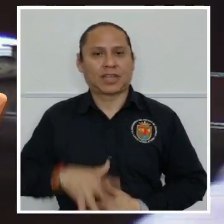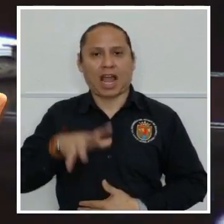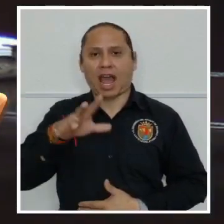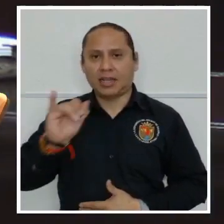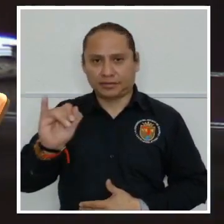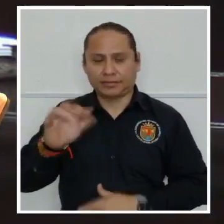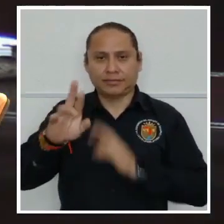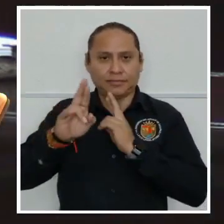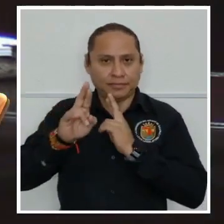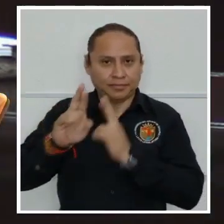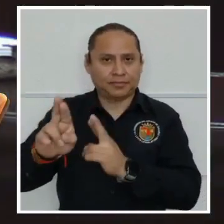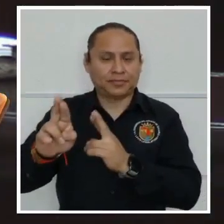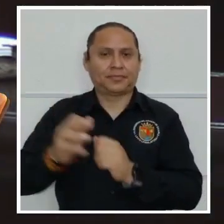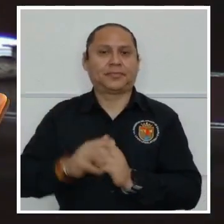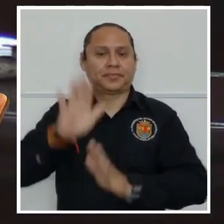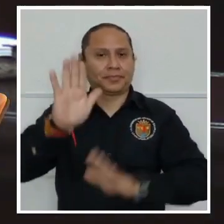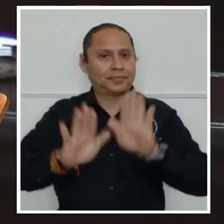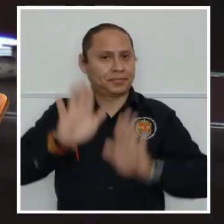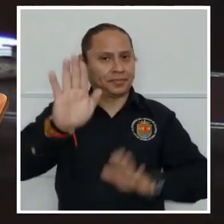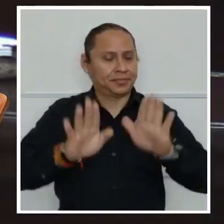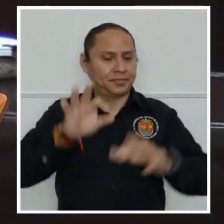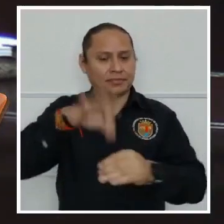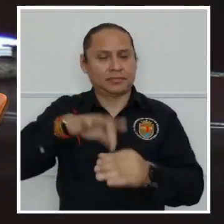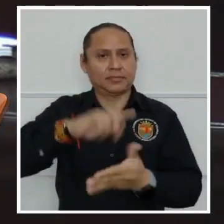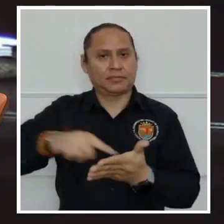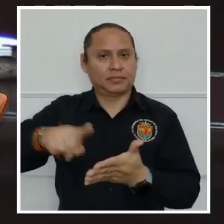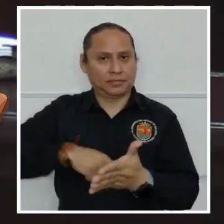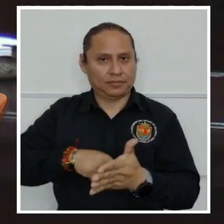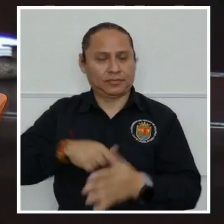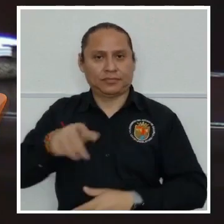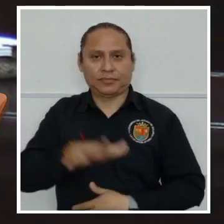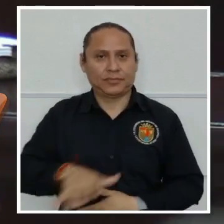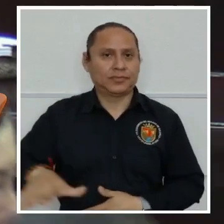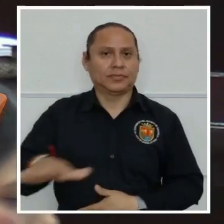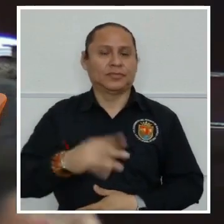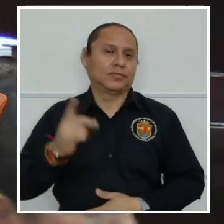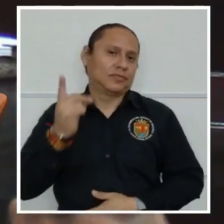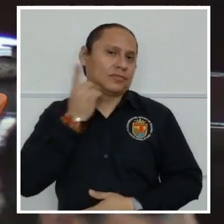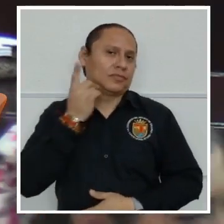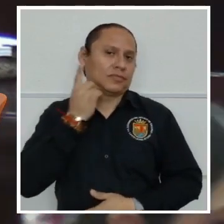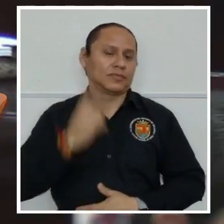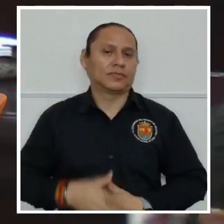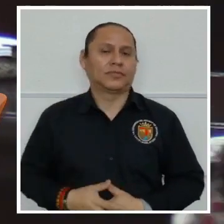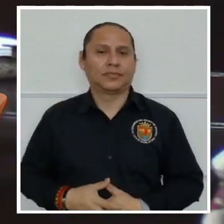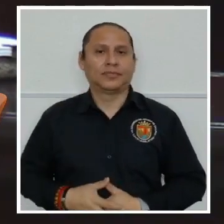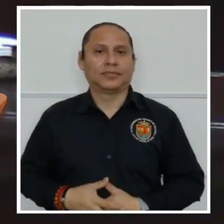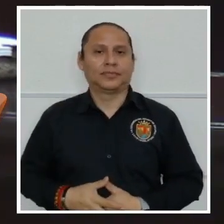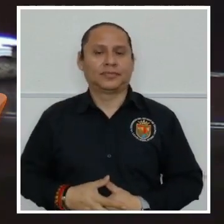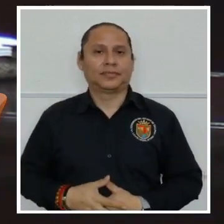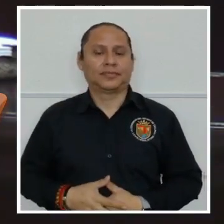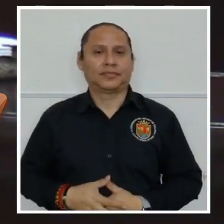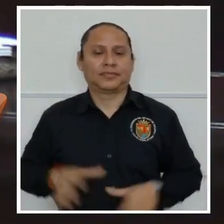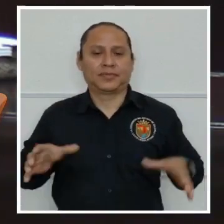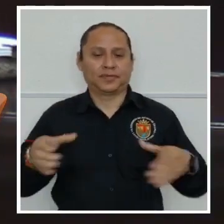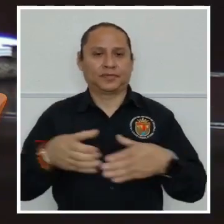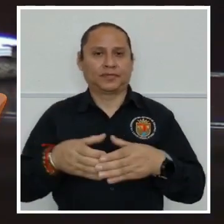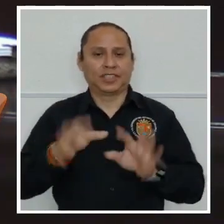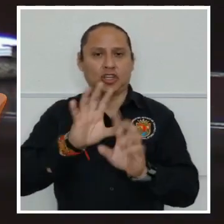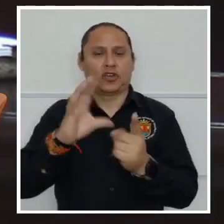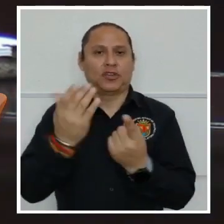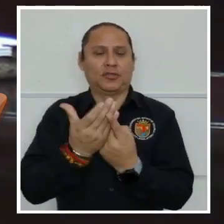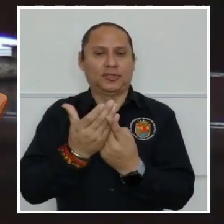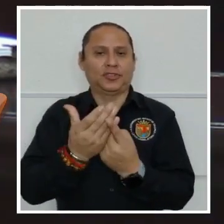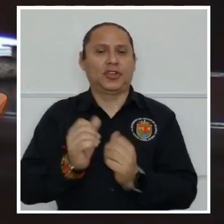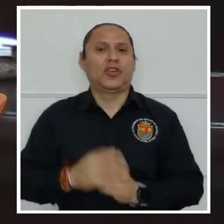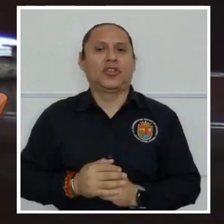Así lo resolvieron y dictaminaron por unanimidad de votos de los diputados y diputadas presentes de la Comisión